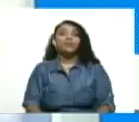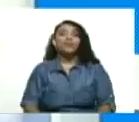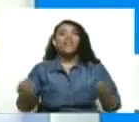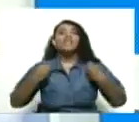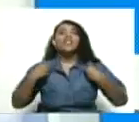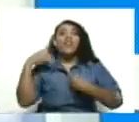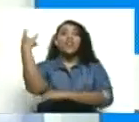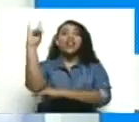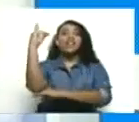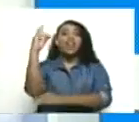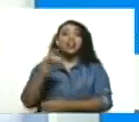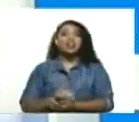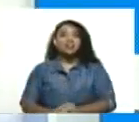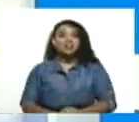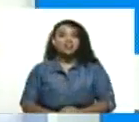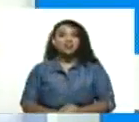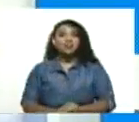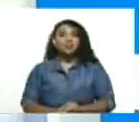Bolivia